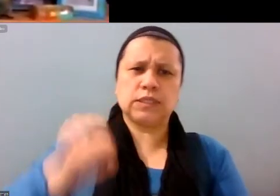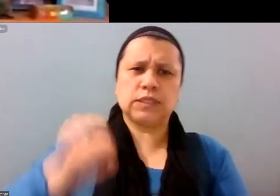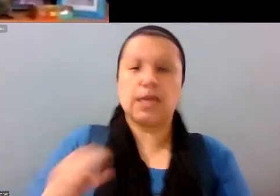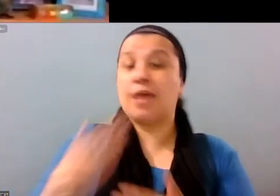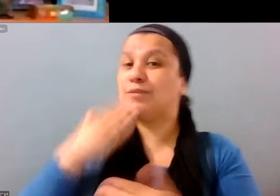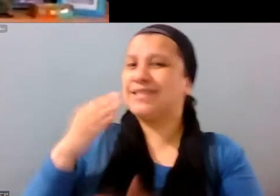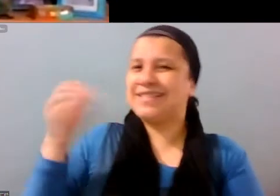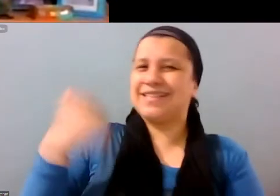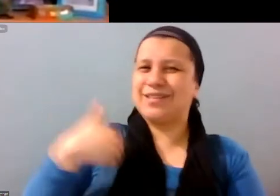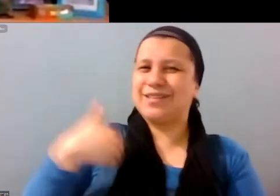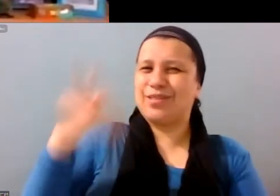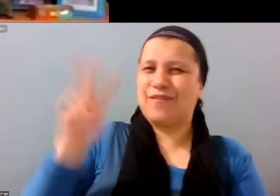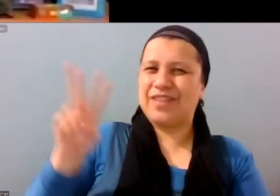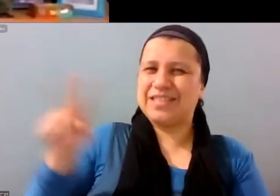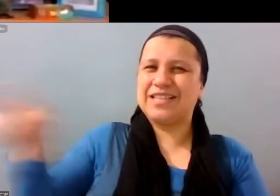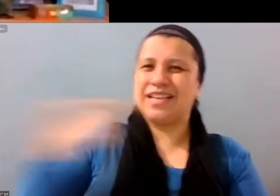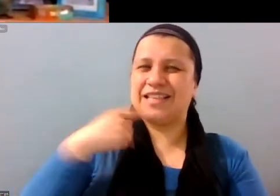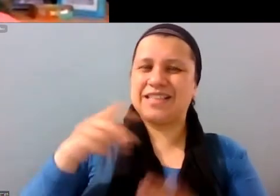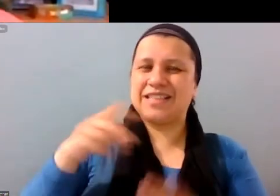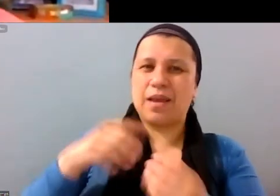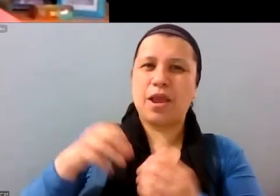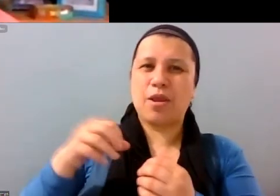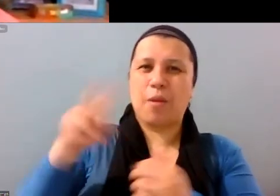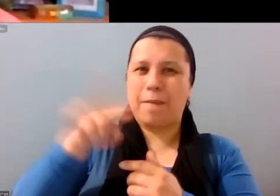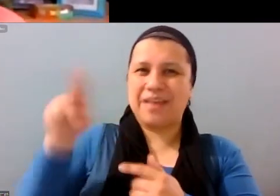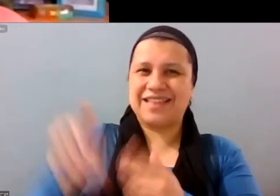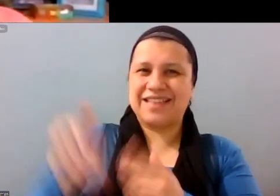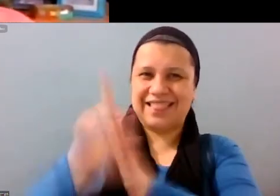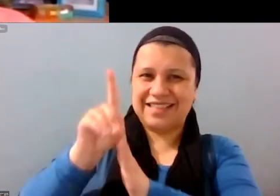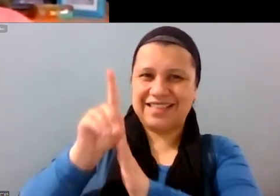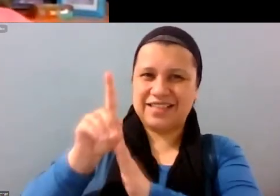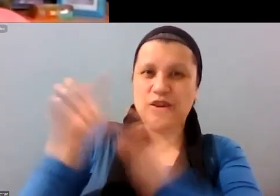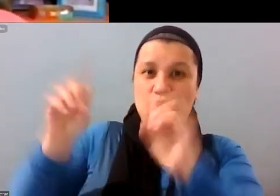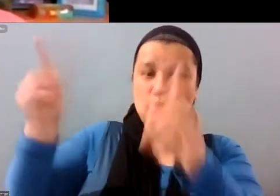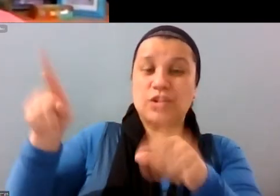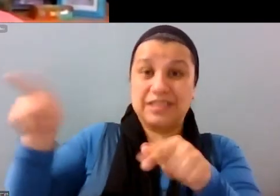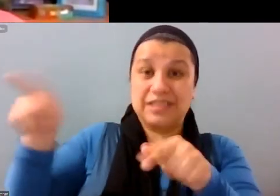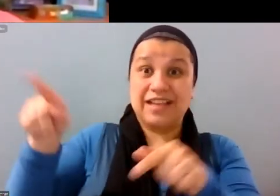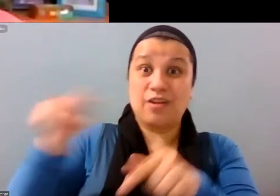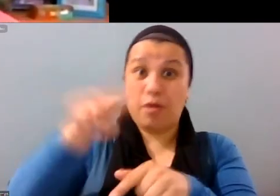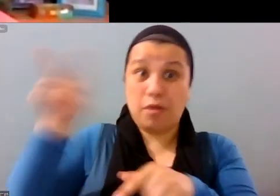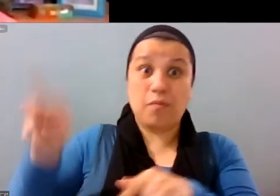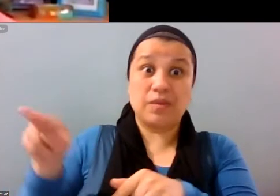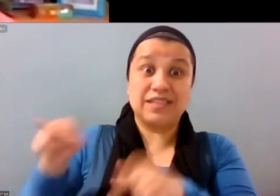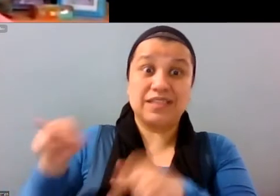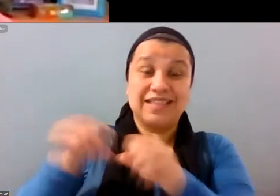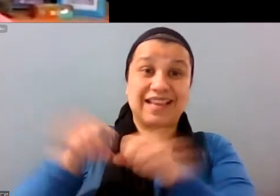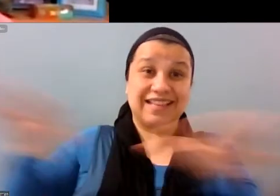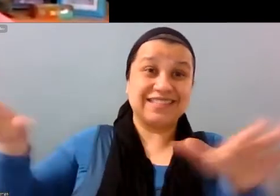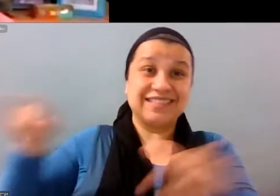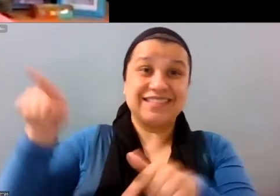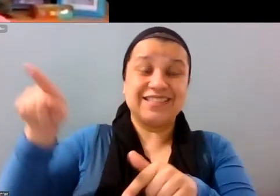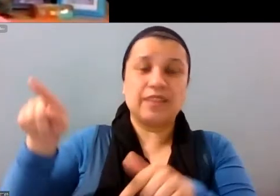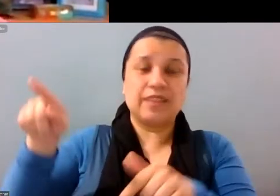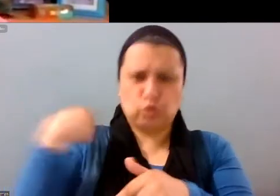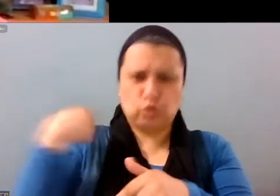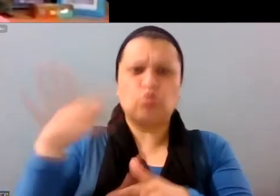que mis compañeras de desarrollo educativo y de la dirección de extensión en general y la UNED estaremos tomando nota de estas